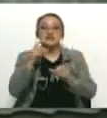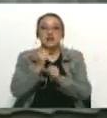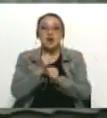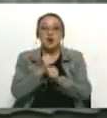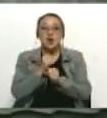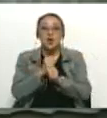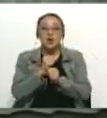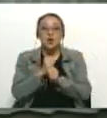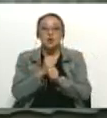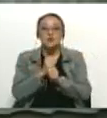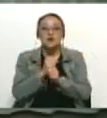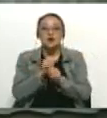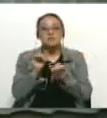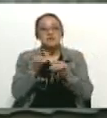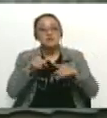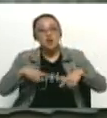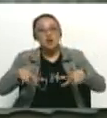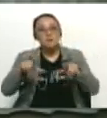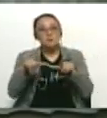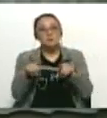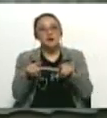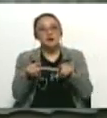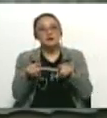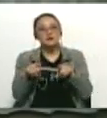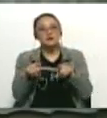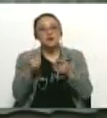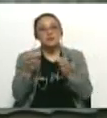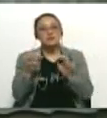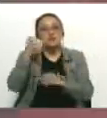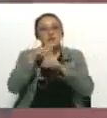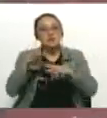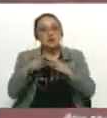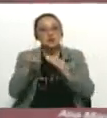estar en estos mismos espacios del Salón y en el Museo de la Cultura. Así